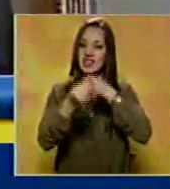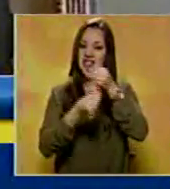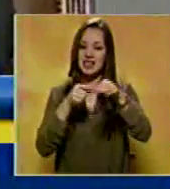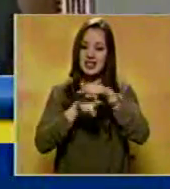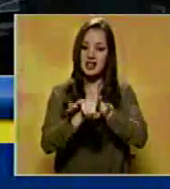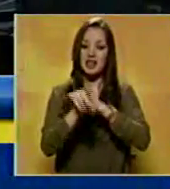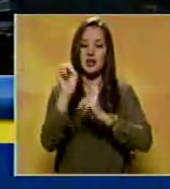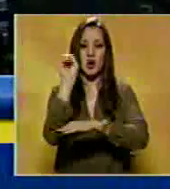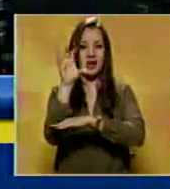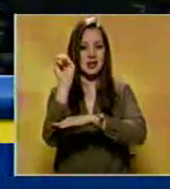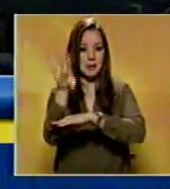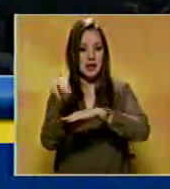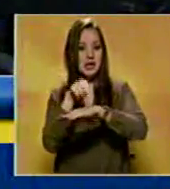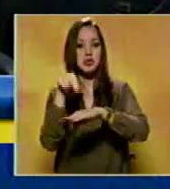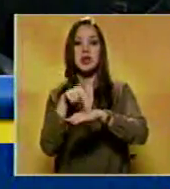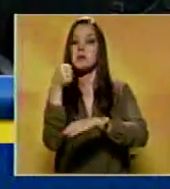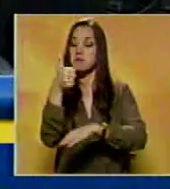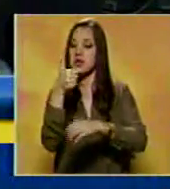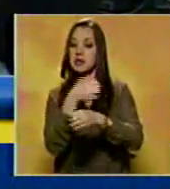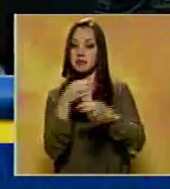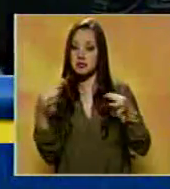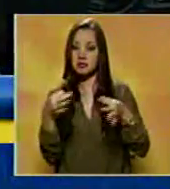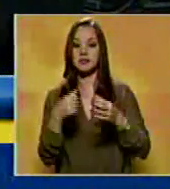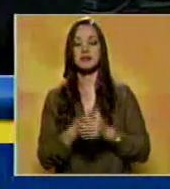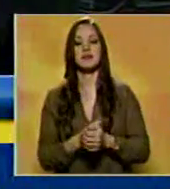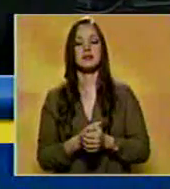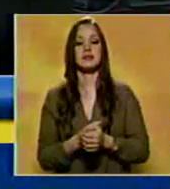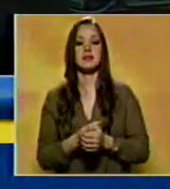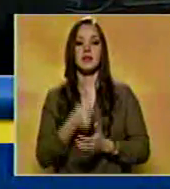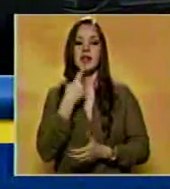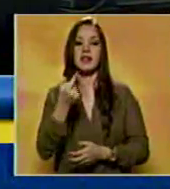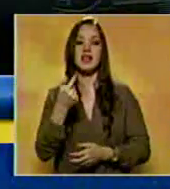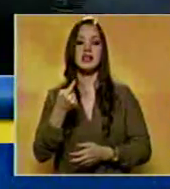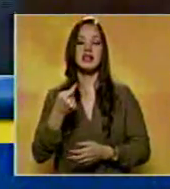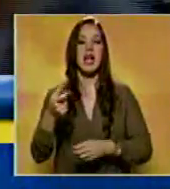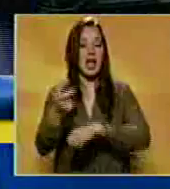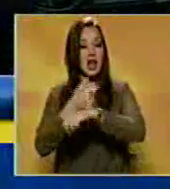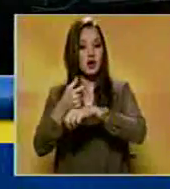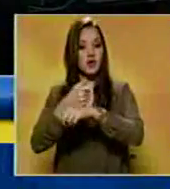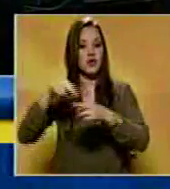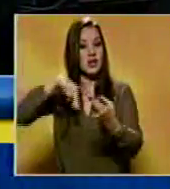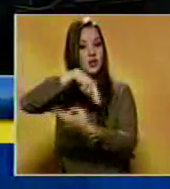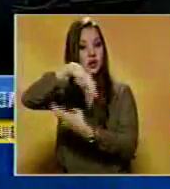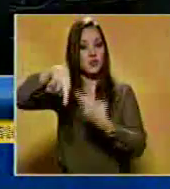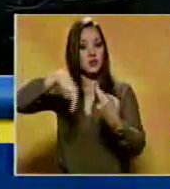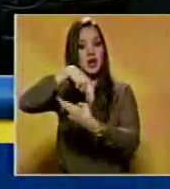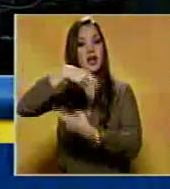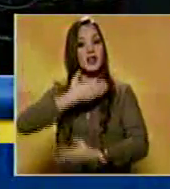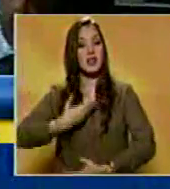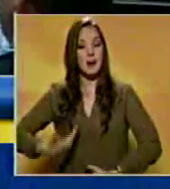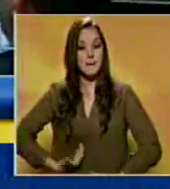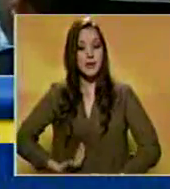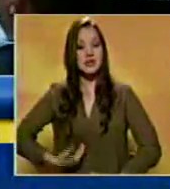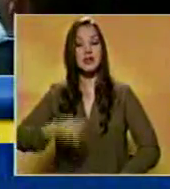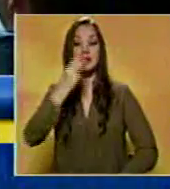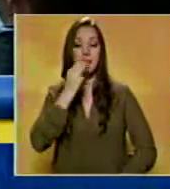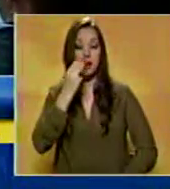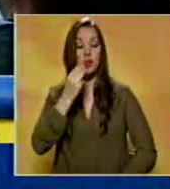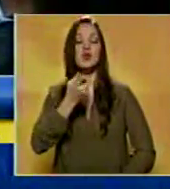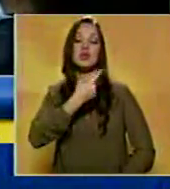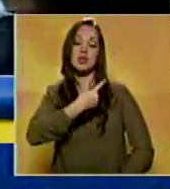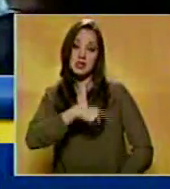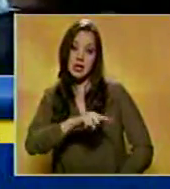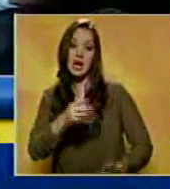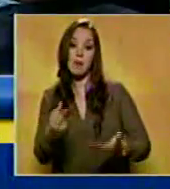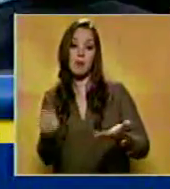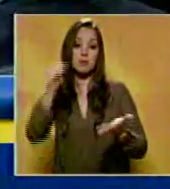destinados a la inversión social. Gracias a la sana administración del gobierno revolucionario del presidente Nicolás Maduro, podemos tener dinero adicional. Se